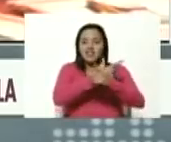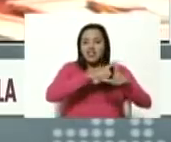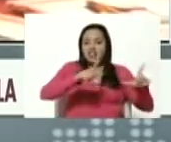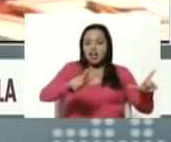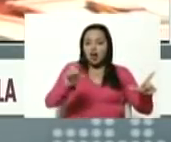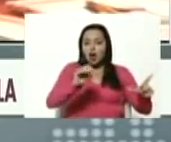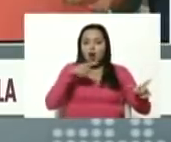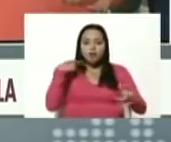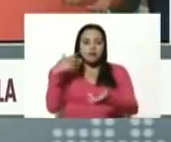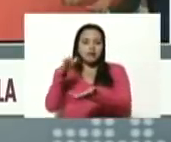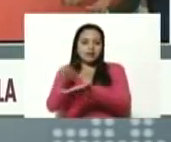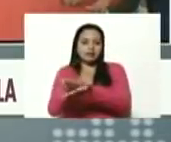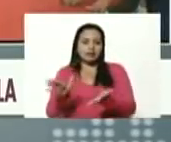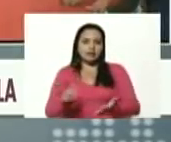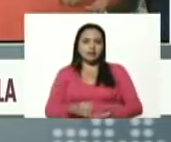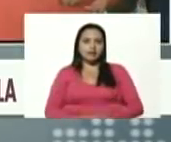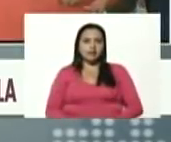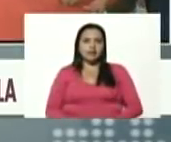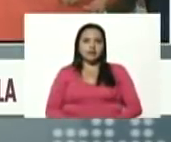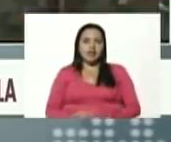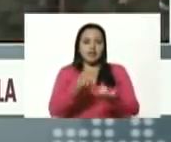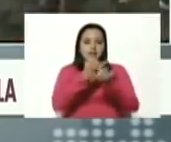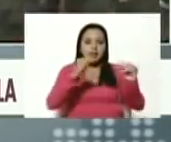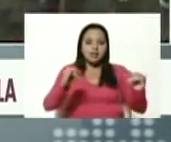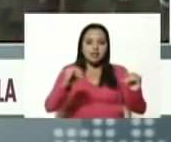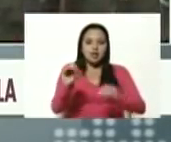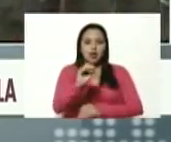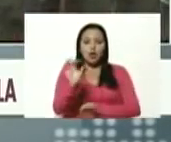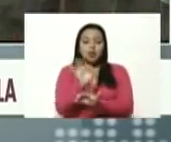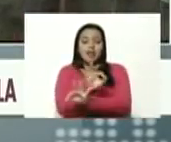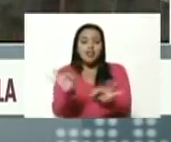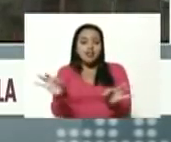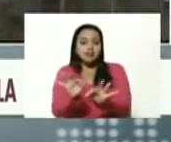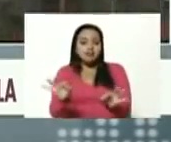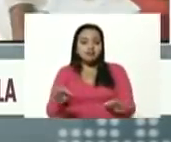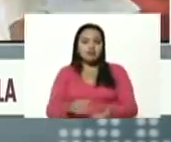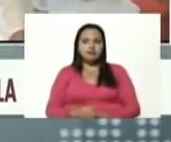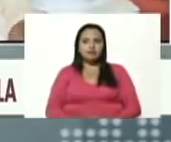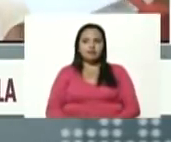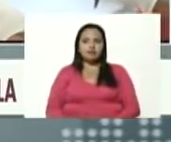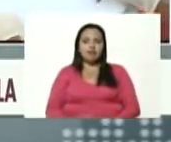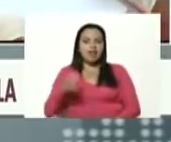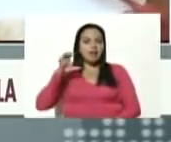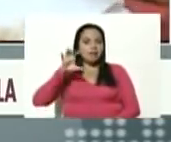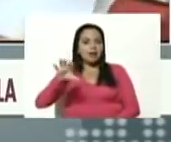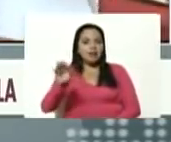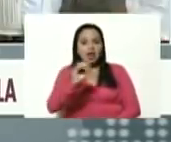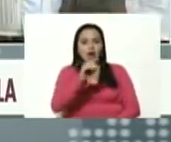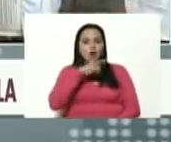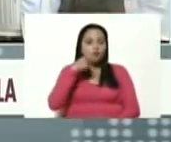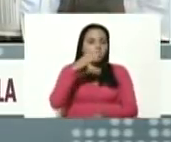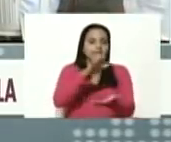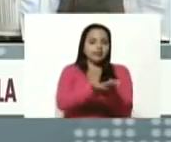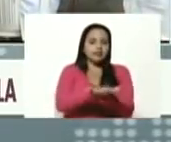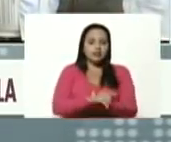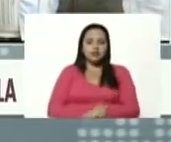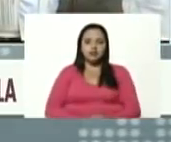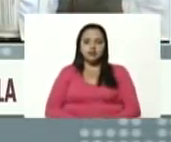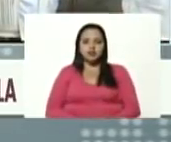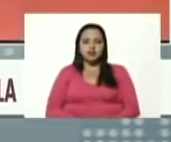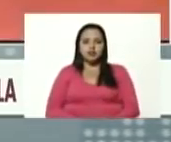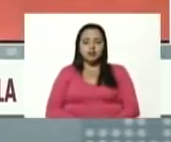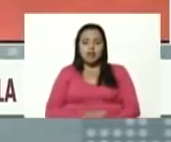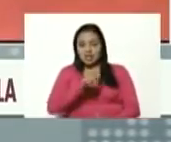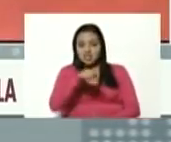o muerte, era independencia o nada, era patria o muerte, y fue